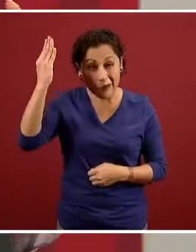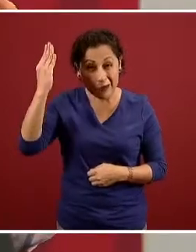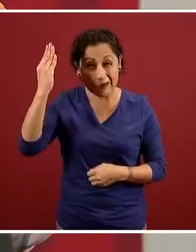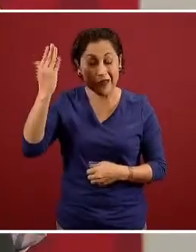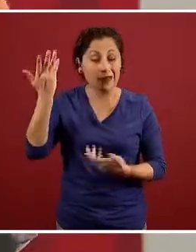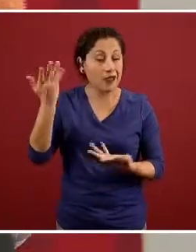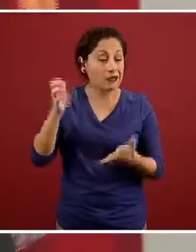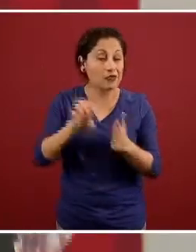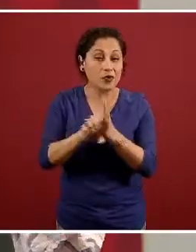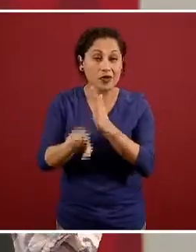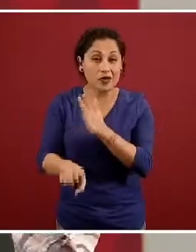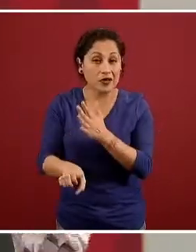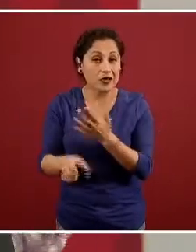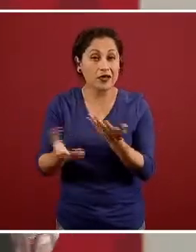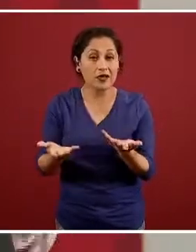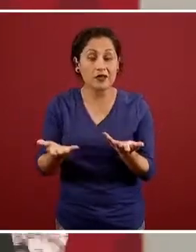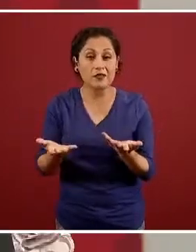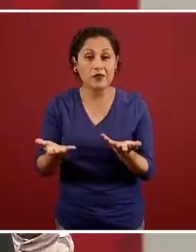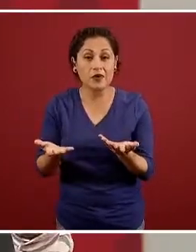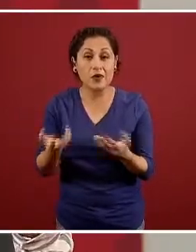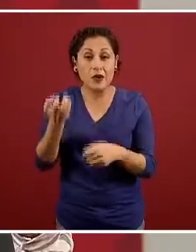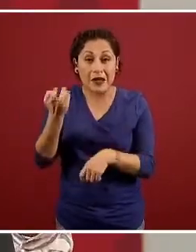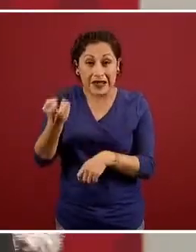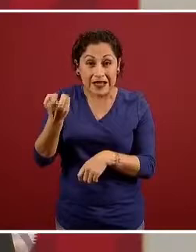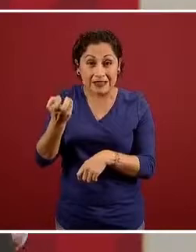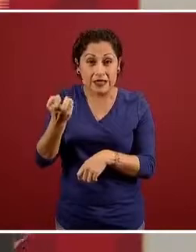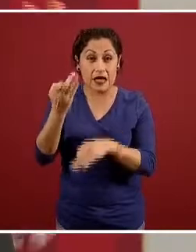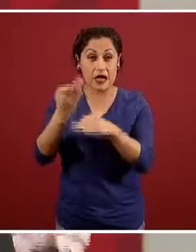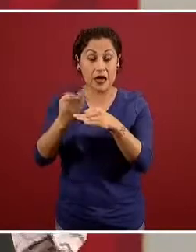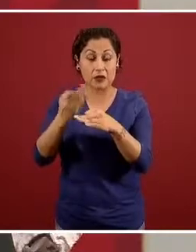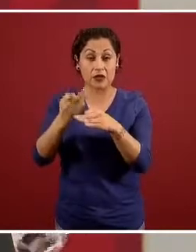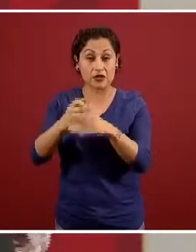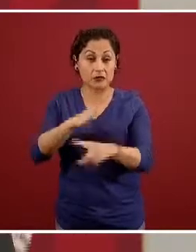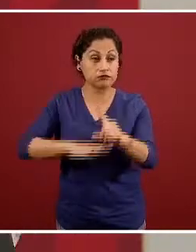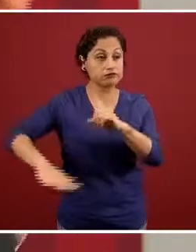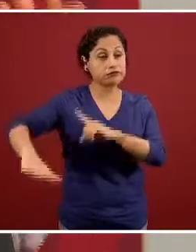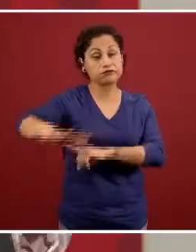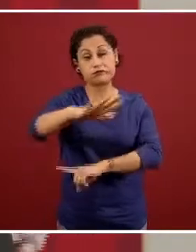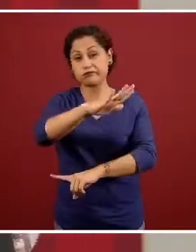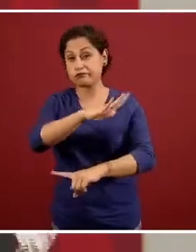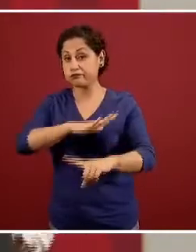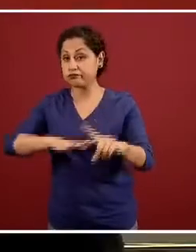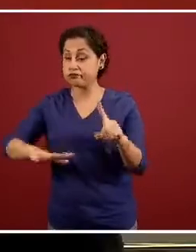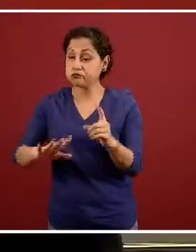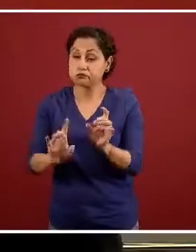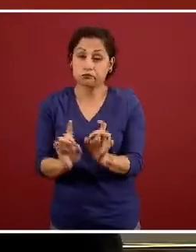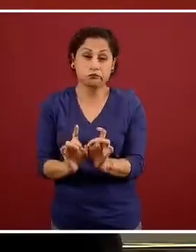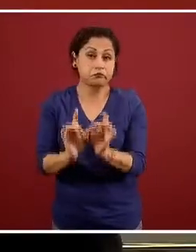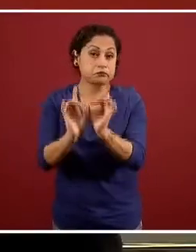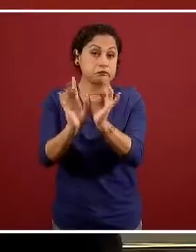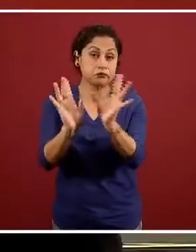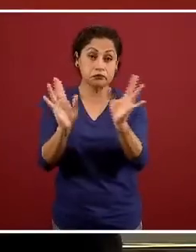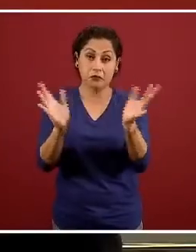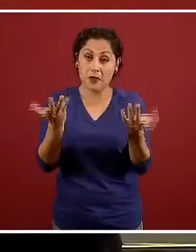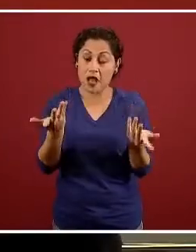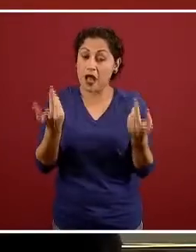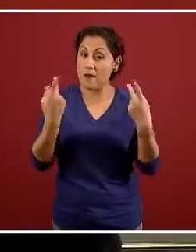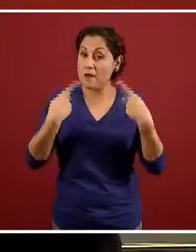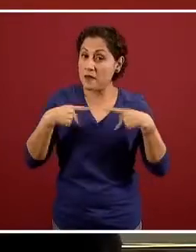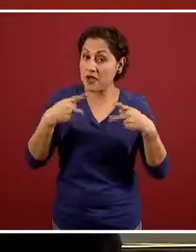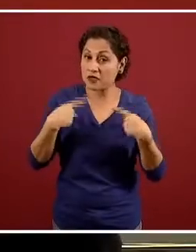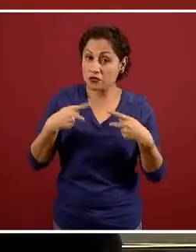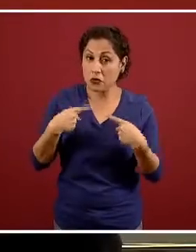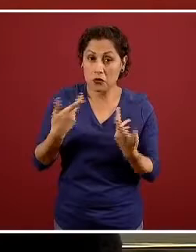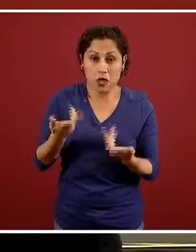es lo que le ocurre a una sociedad, lo que le ocurre a un pueblo, lo que le ocurre a personas de carne y hueso